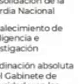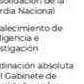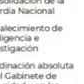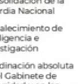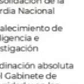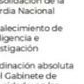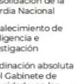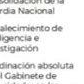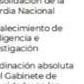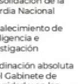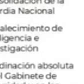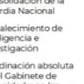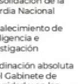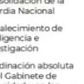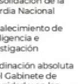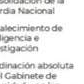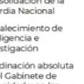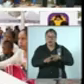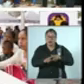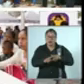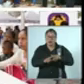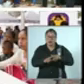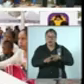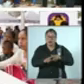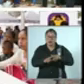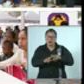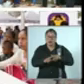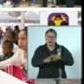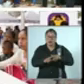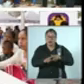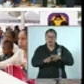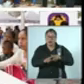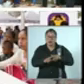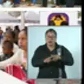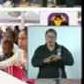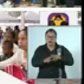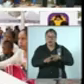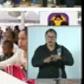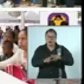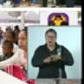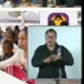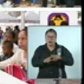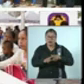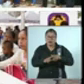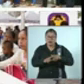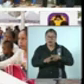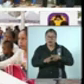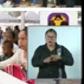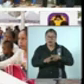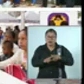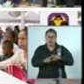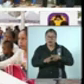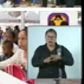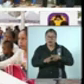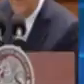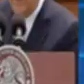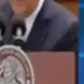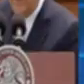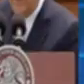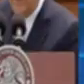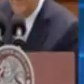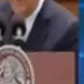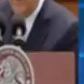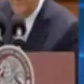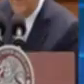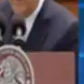seguridad no es culpa de la secretaría general del gobierno no es culpa mucho menos del gobernador del estado porque digo